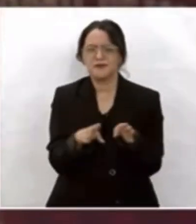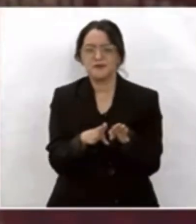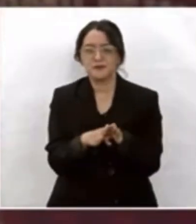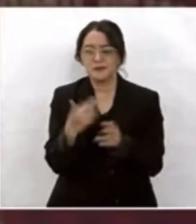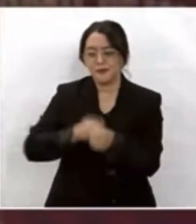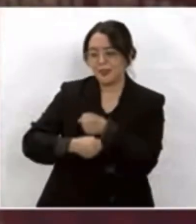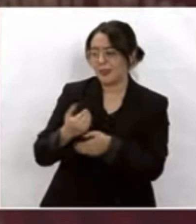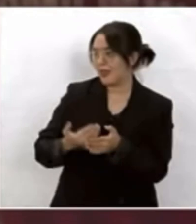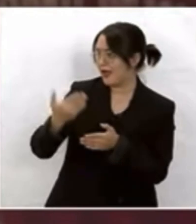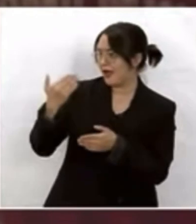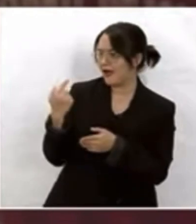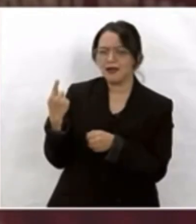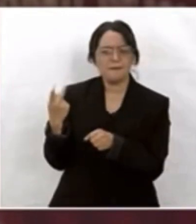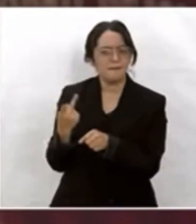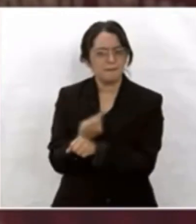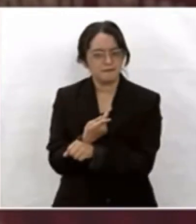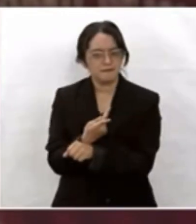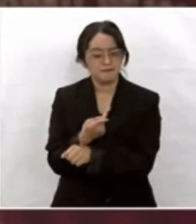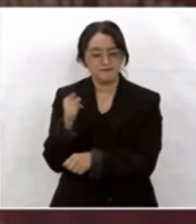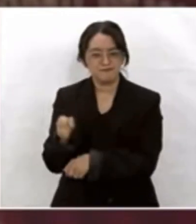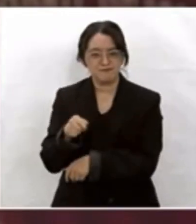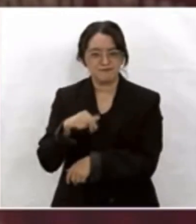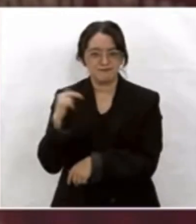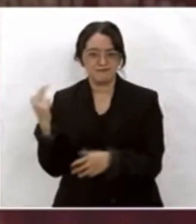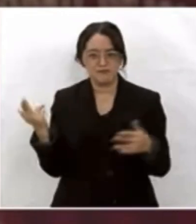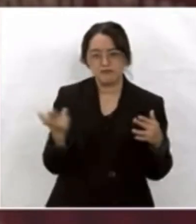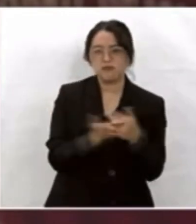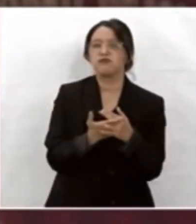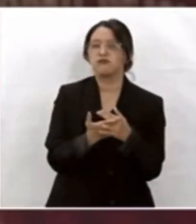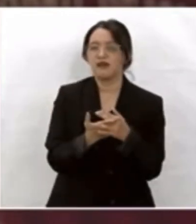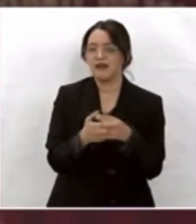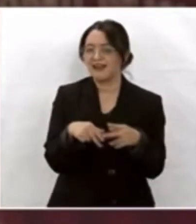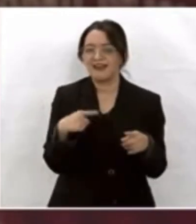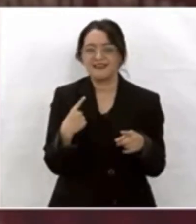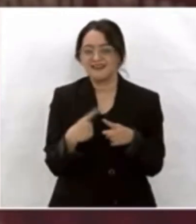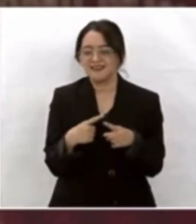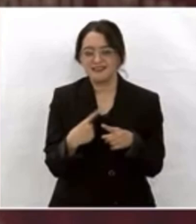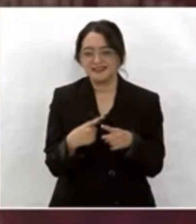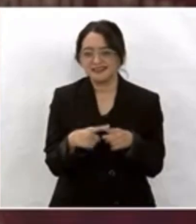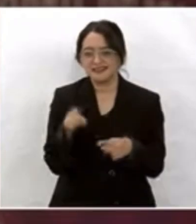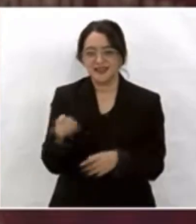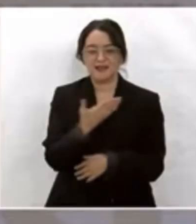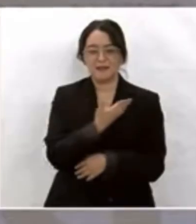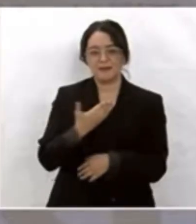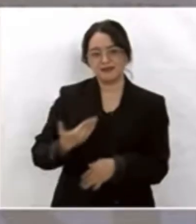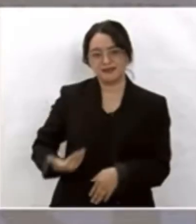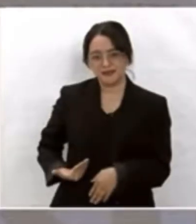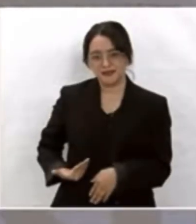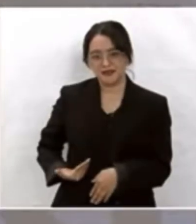Un año antes se había asesinado cobardemente al